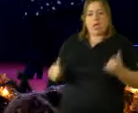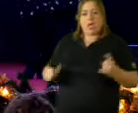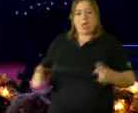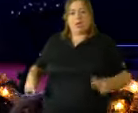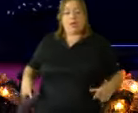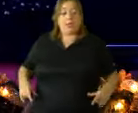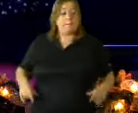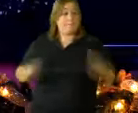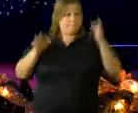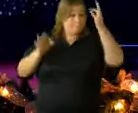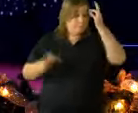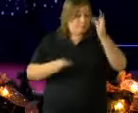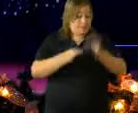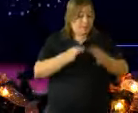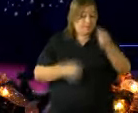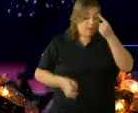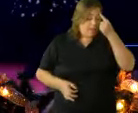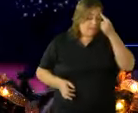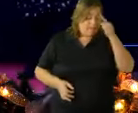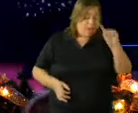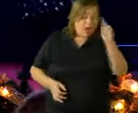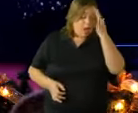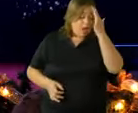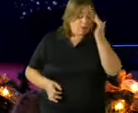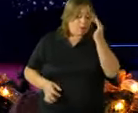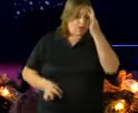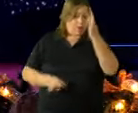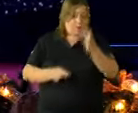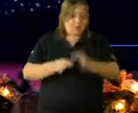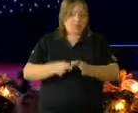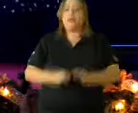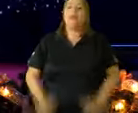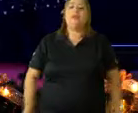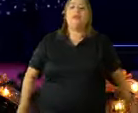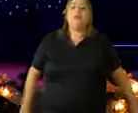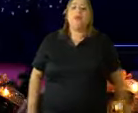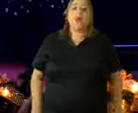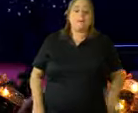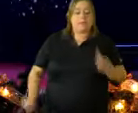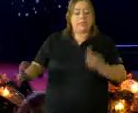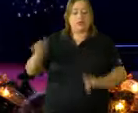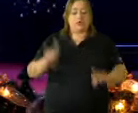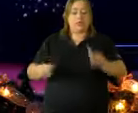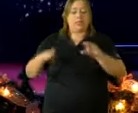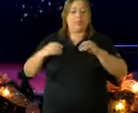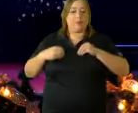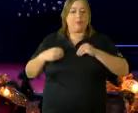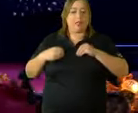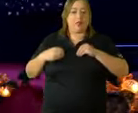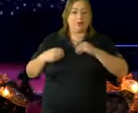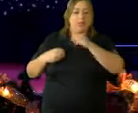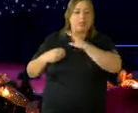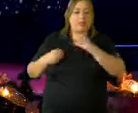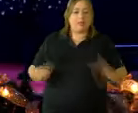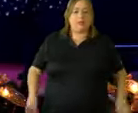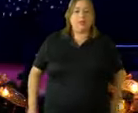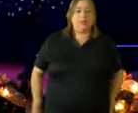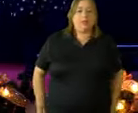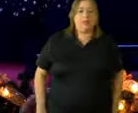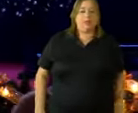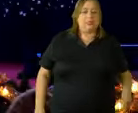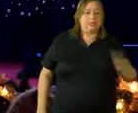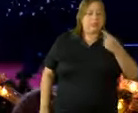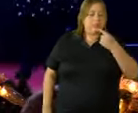fe. ¿Cómo le dice la iglesia a esta multitud que ha aceptado a Cristo? Pon otro lugar en la